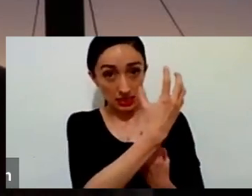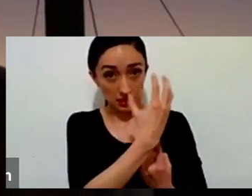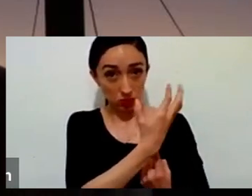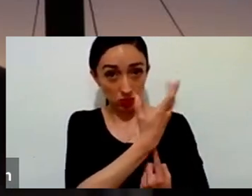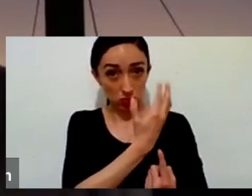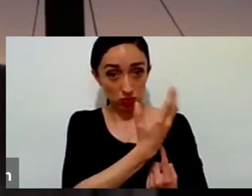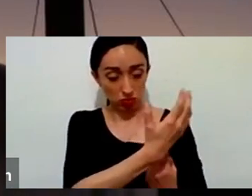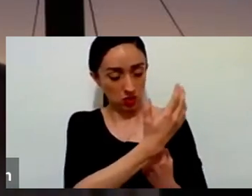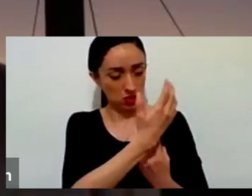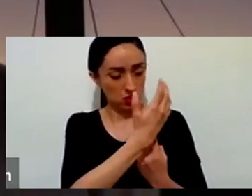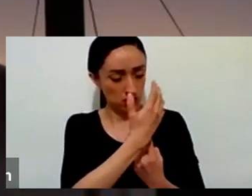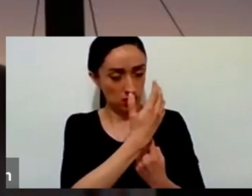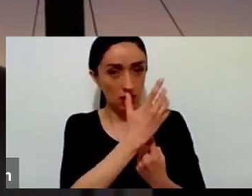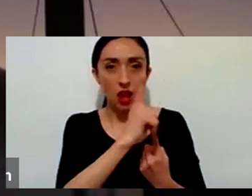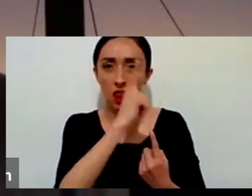más